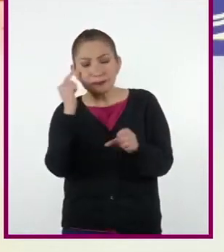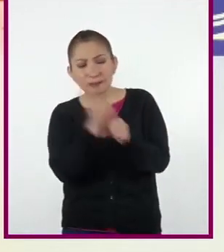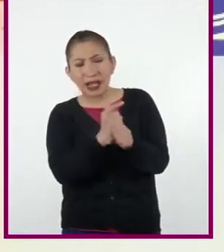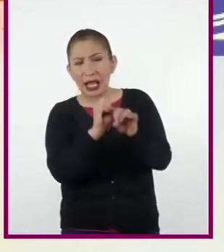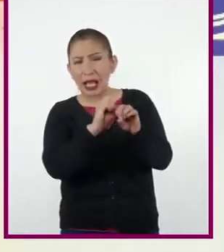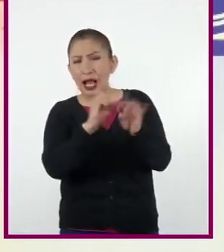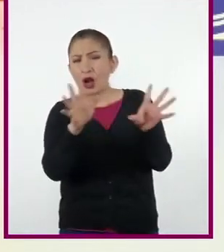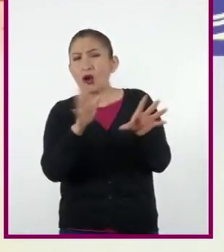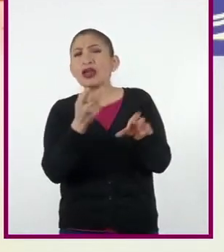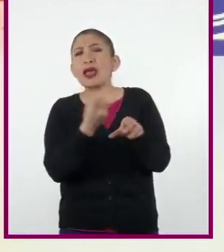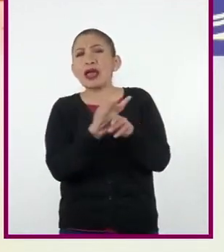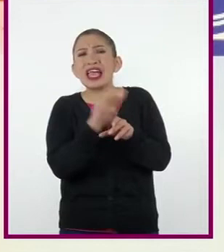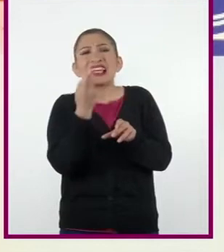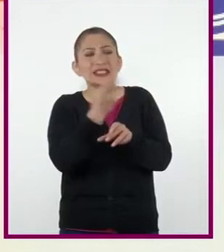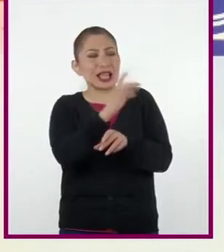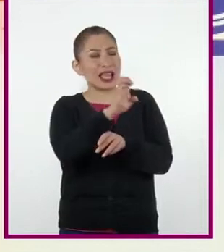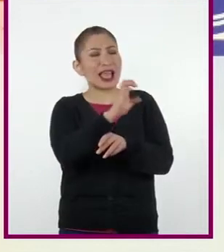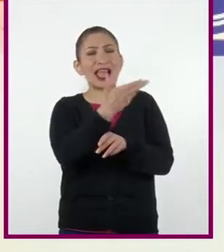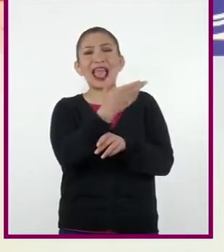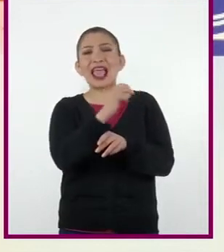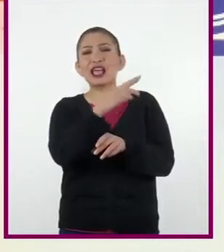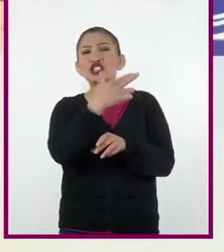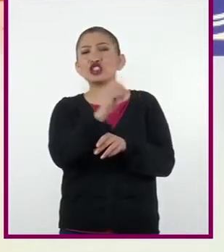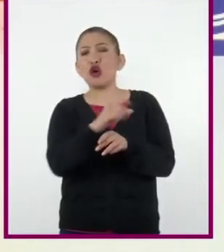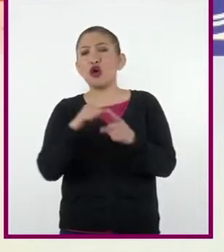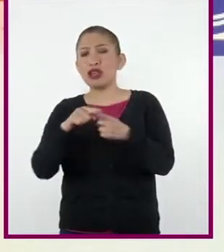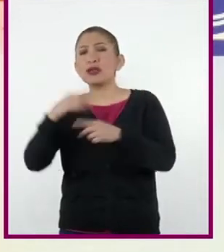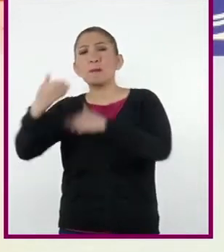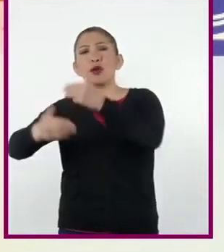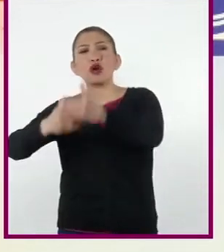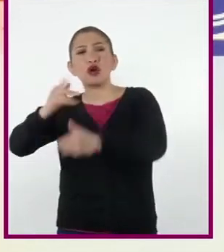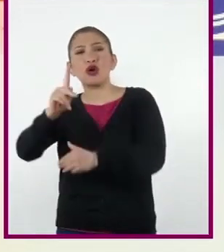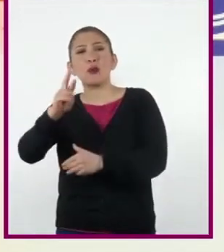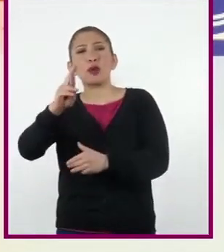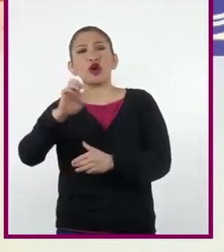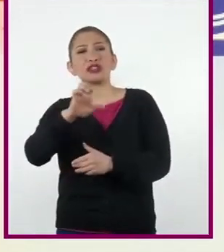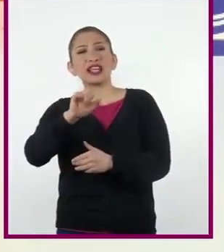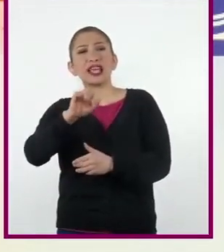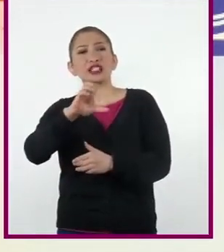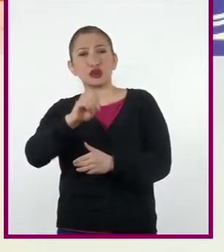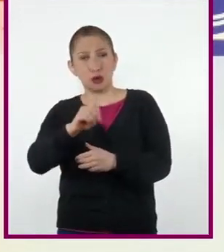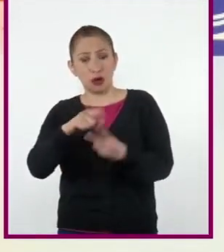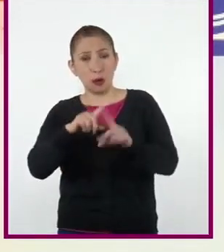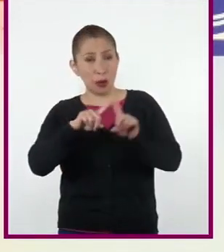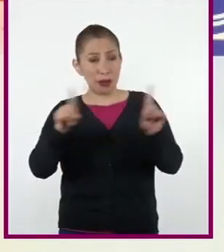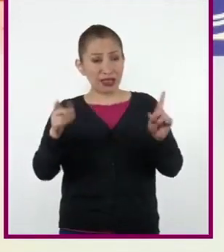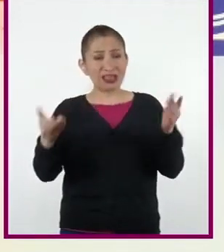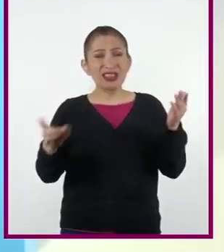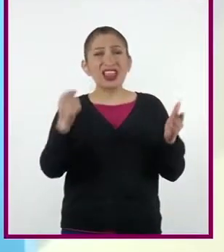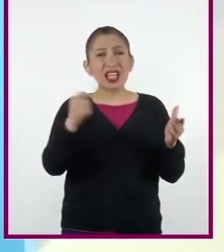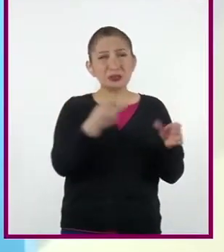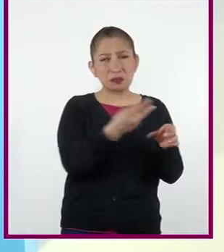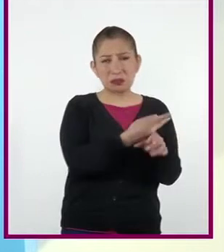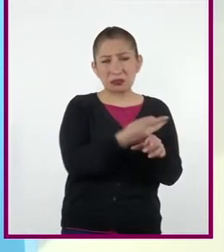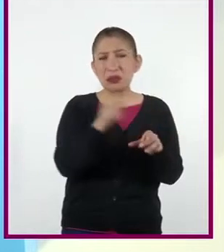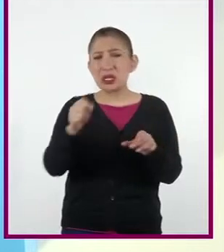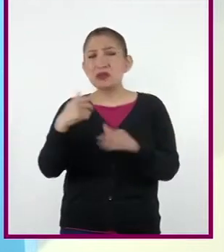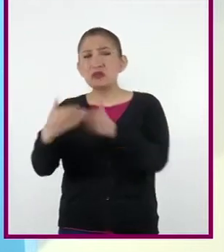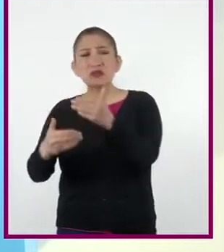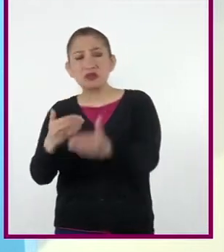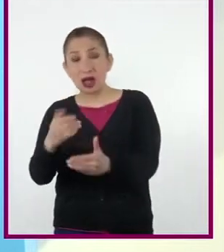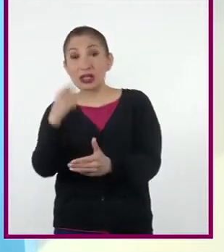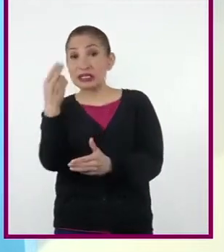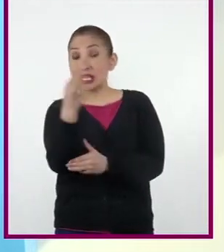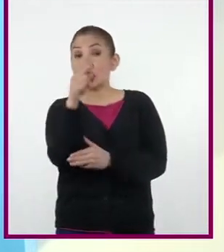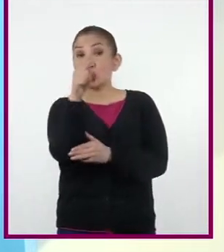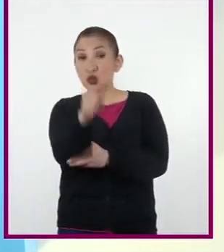identifiquen claramente qué es un hecho y un proceso, así como poder reconocer la diferencia entre ellos. Es necesario que